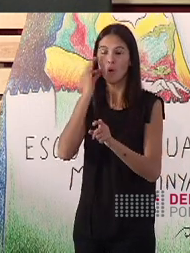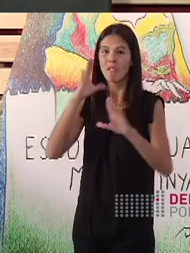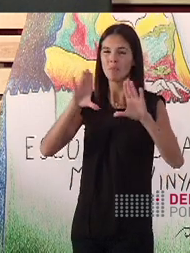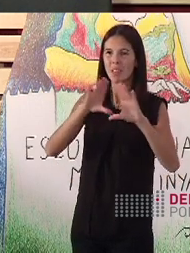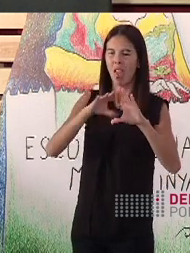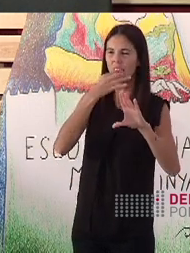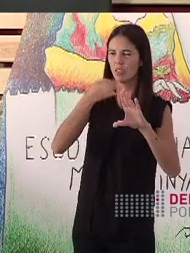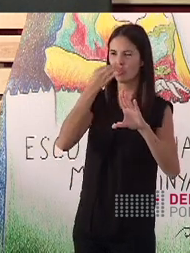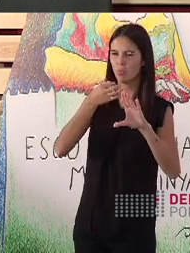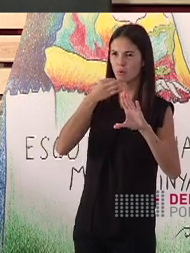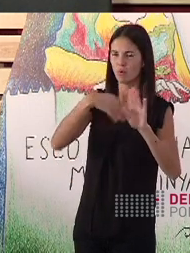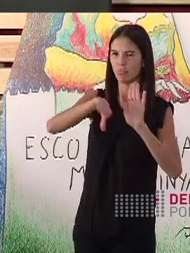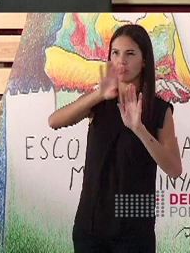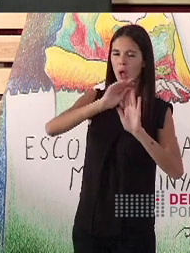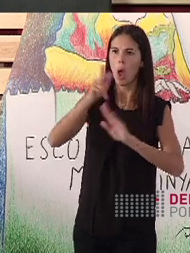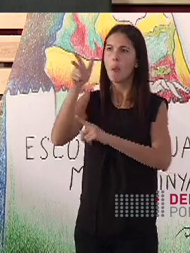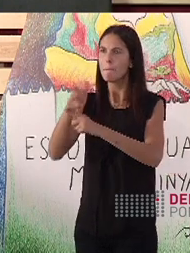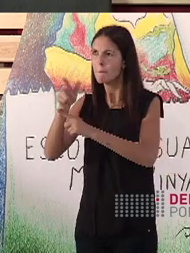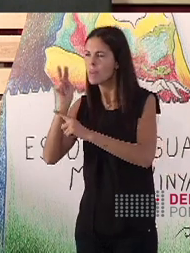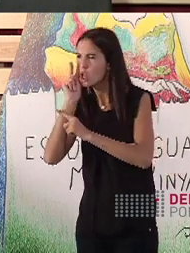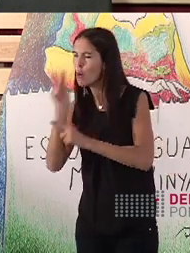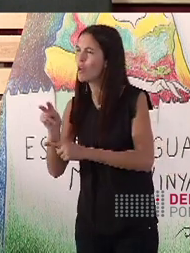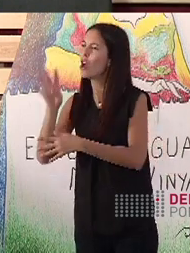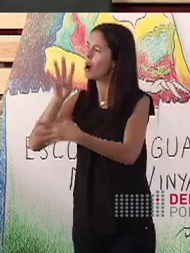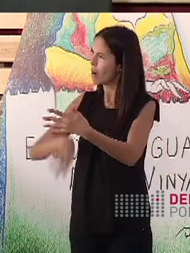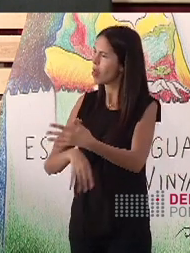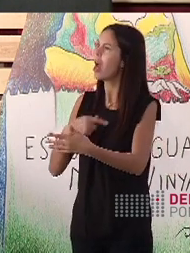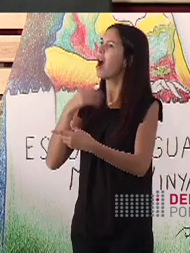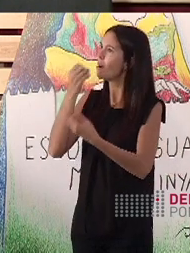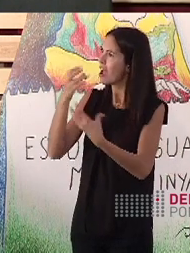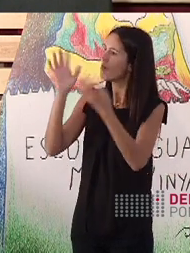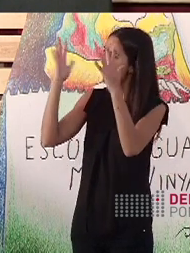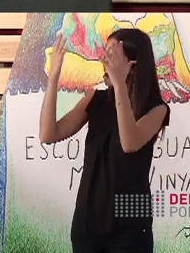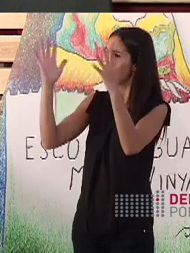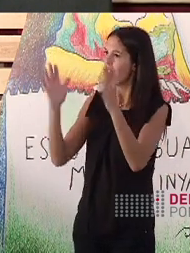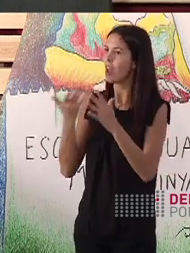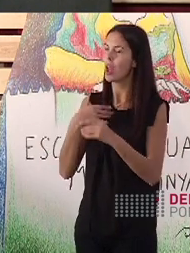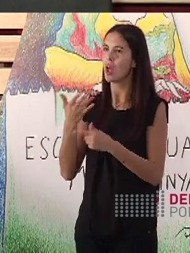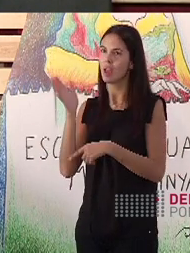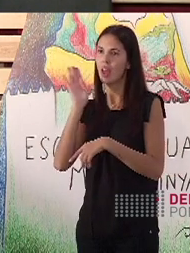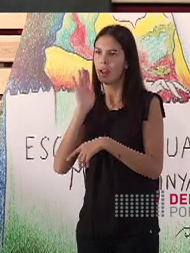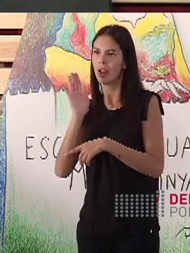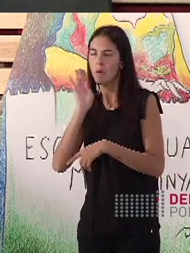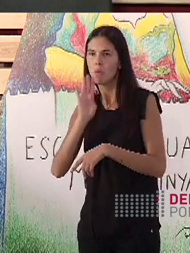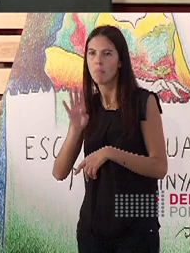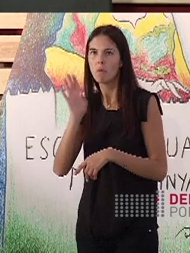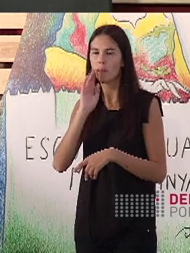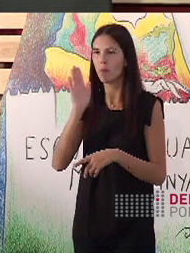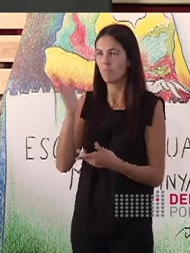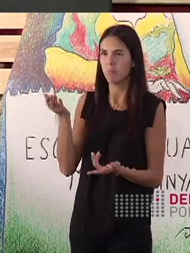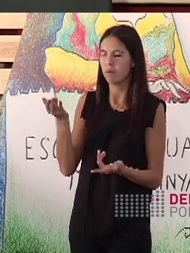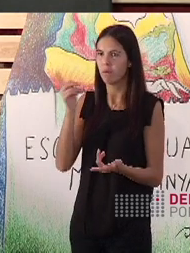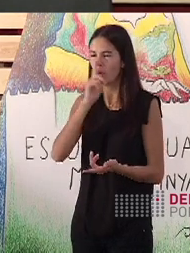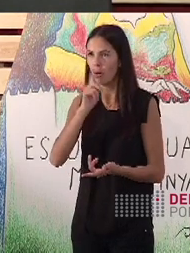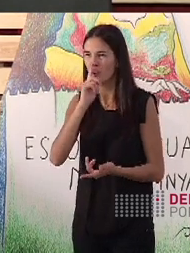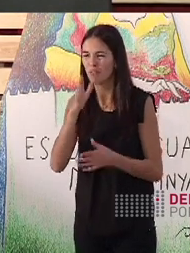que han comprado el discurso y que cuando vieron el vídeo aplaudieron al Salón Erótico de Barcelona y dijeron ¡qué bien! Ahora van a hacer porno feminista. Pero vamos a verlo porque es que